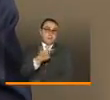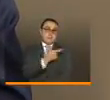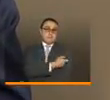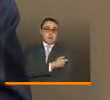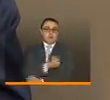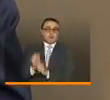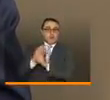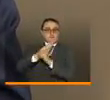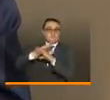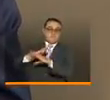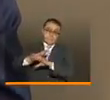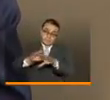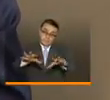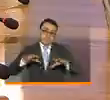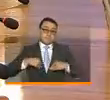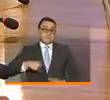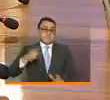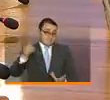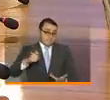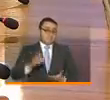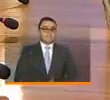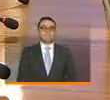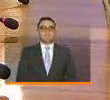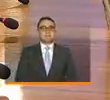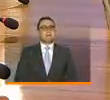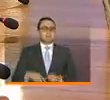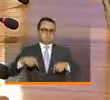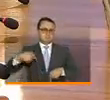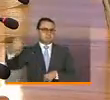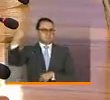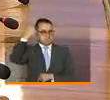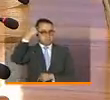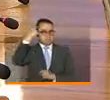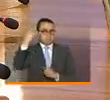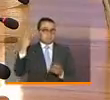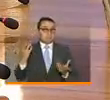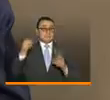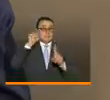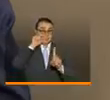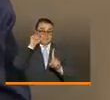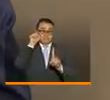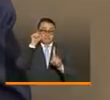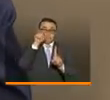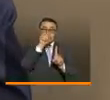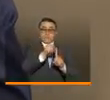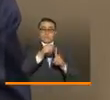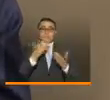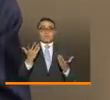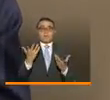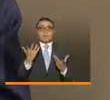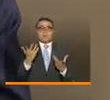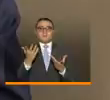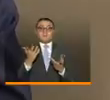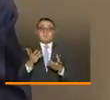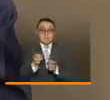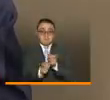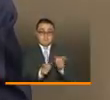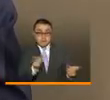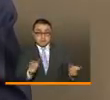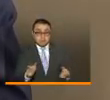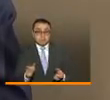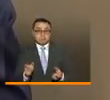vacunación contra el COVID-19. Nosotros pensamos como un propósito y como una participación más